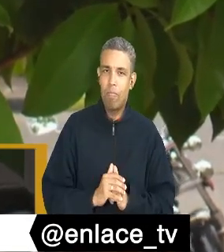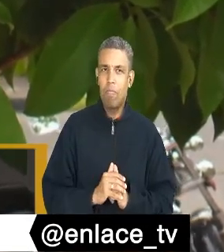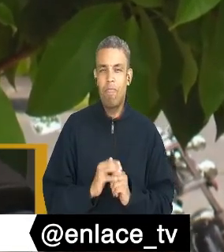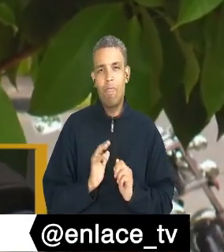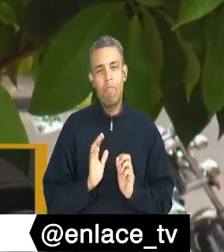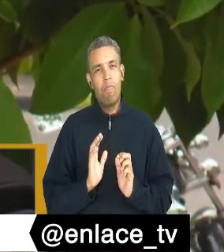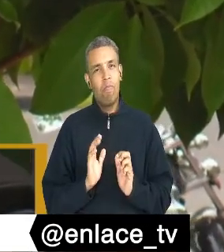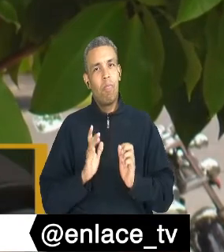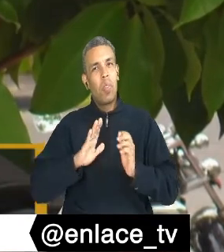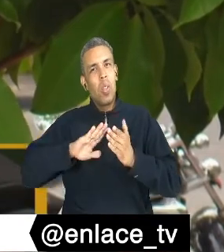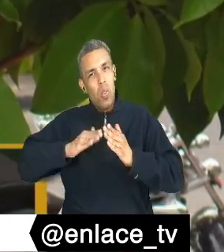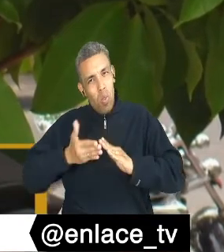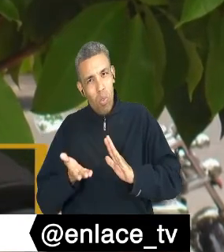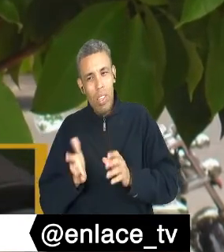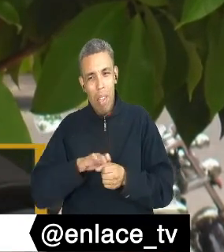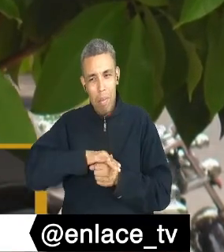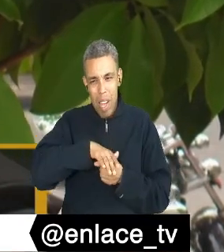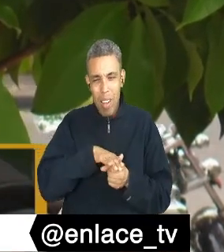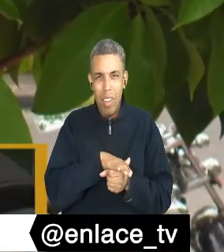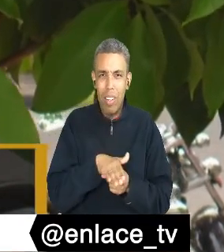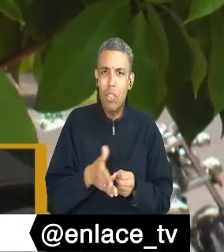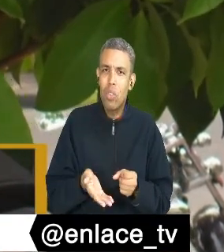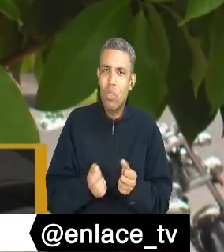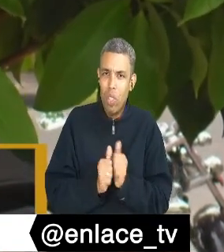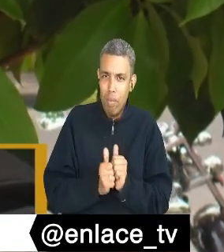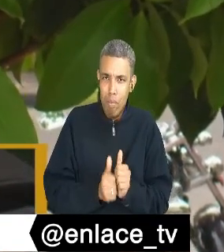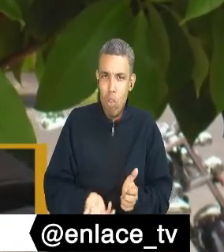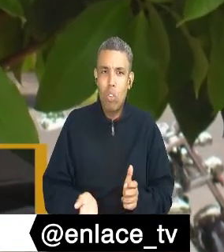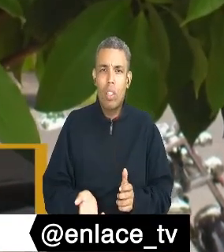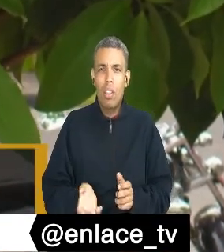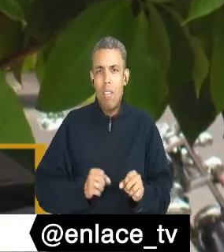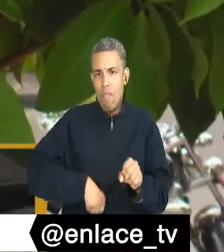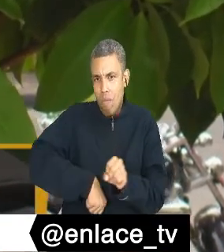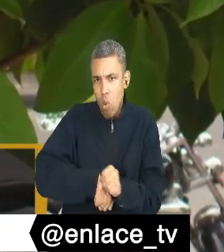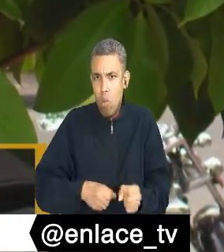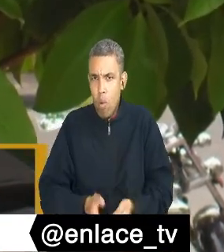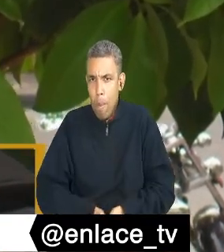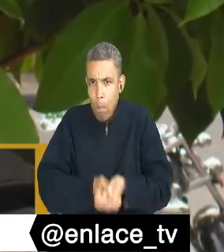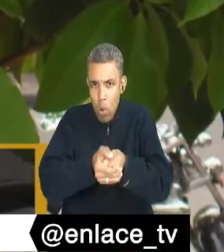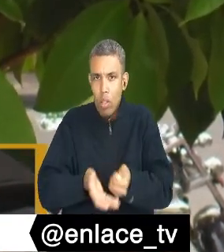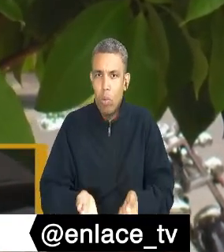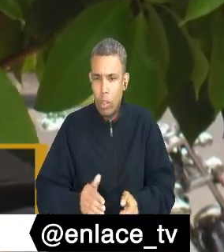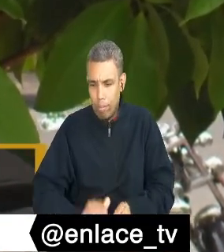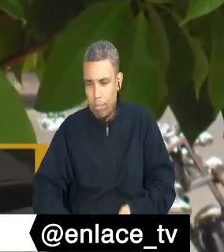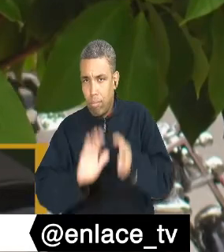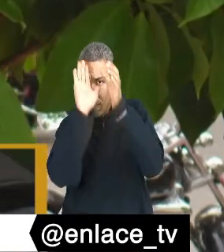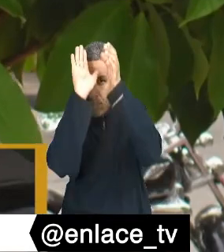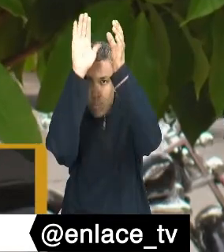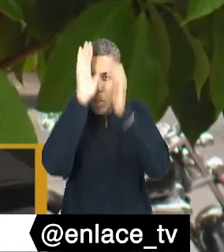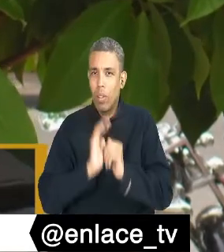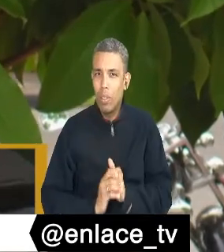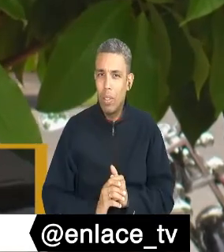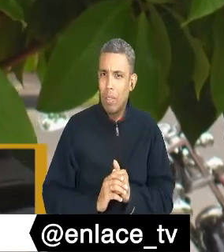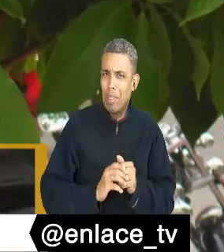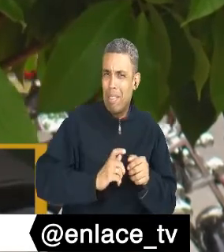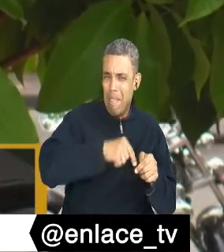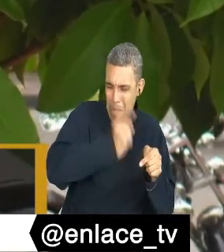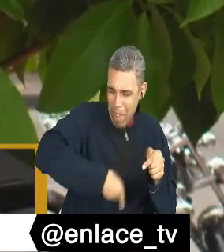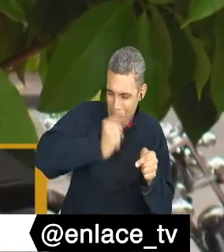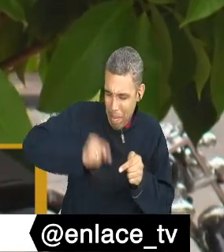misma comunidad en la parte de deporte, de fútbol, voleibol, básquetbol, todas las actividades